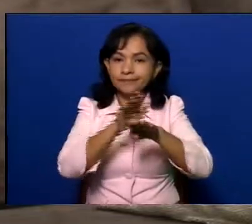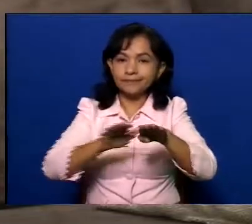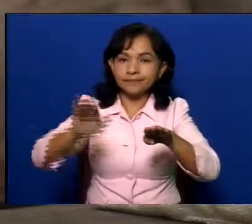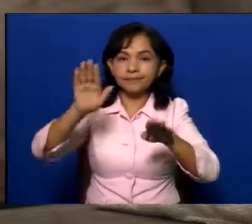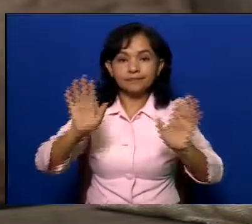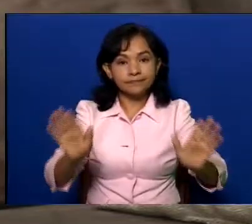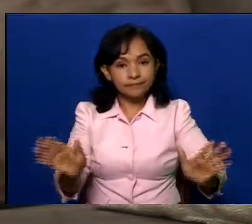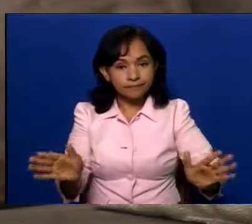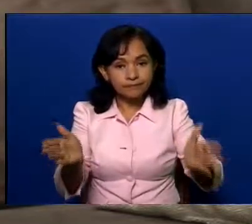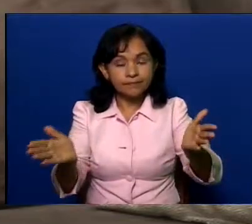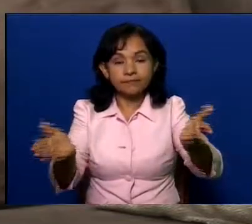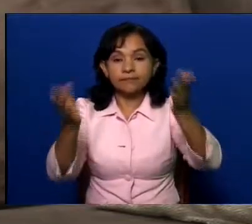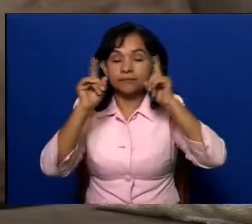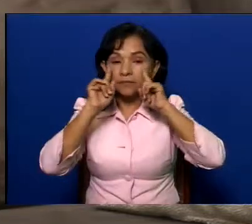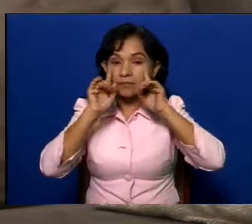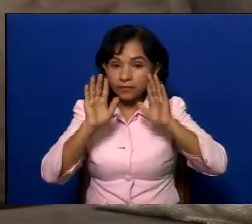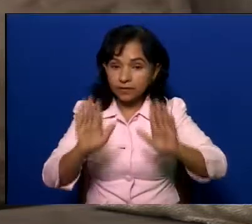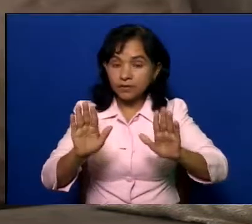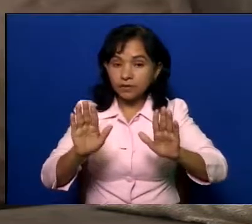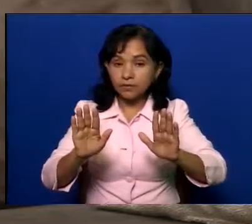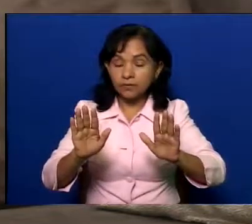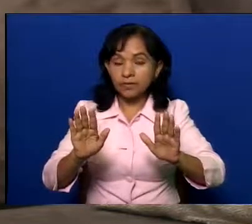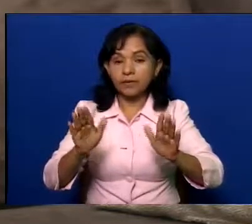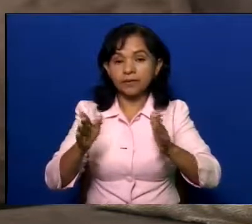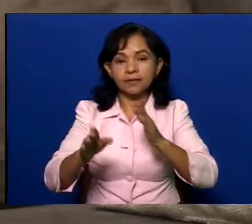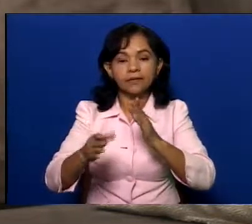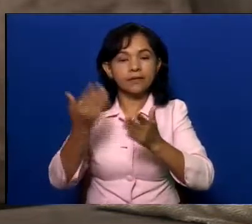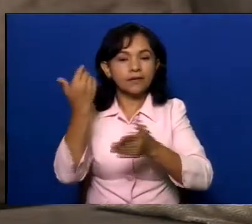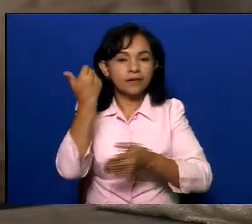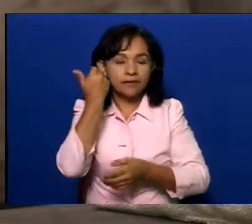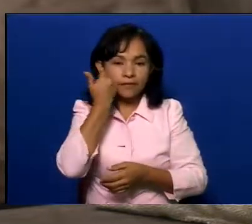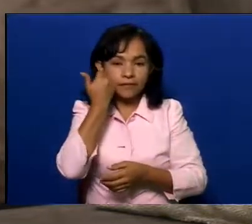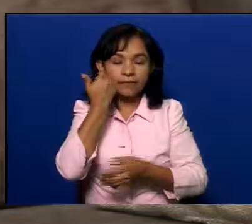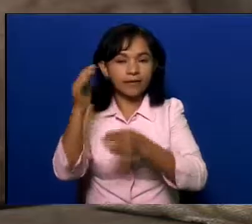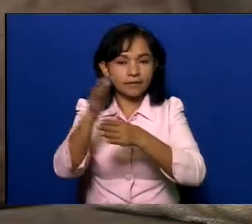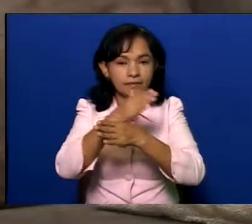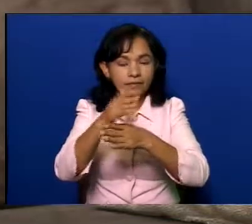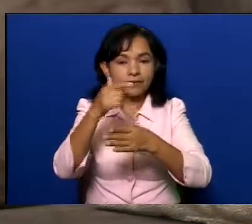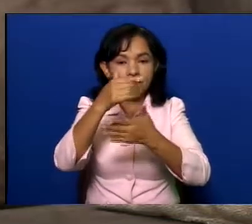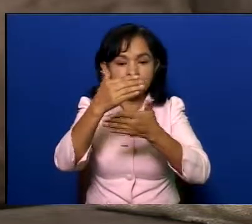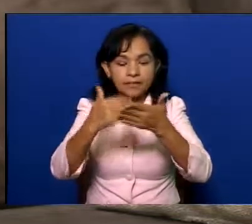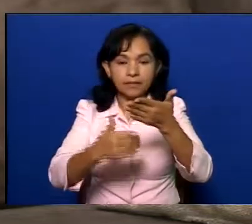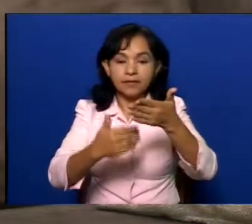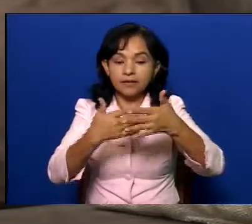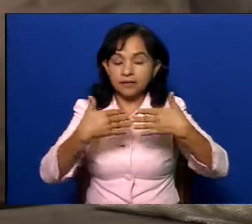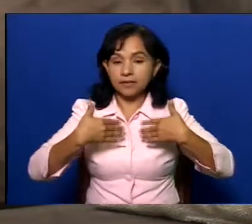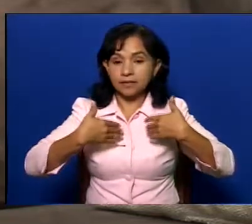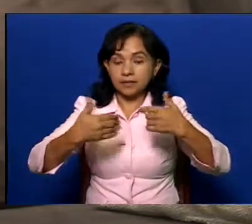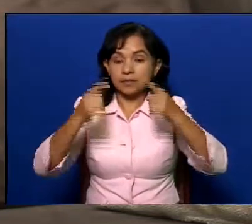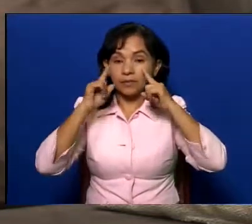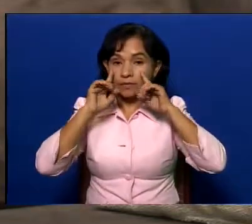otro lado, también se agrega a que son enfermedades de alto costo, y alto costo porque a la familia